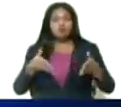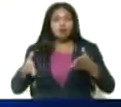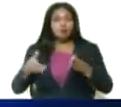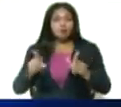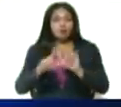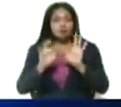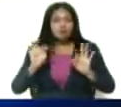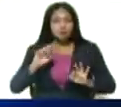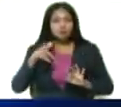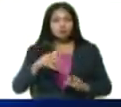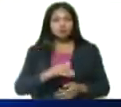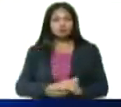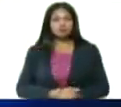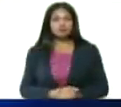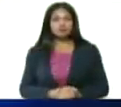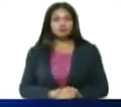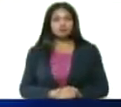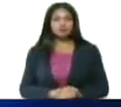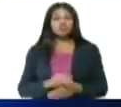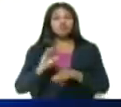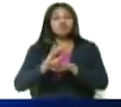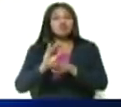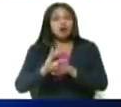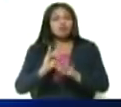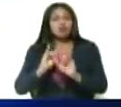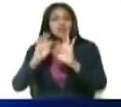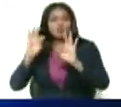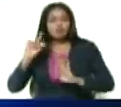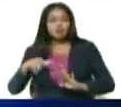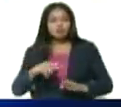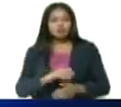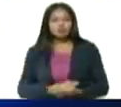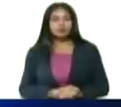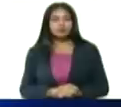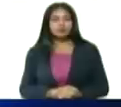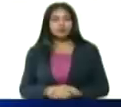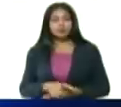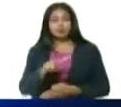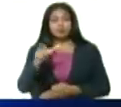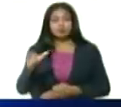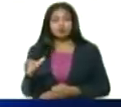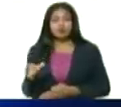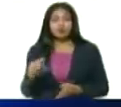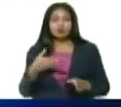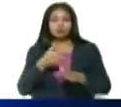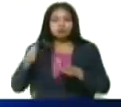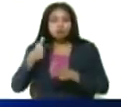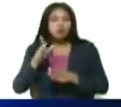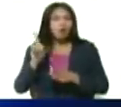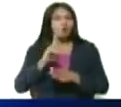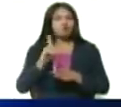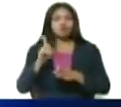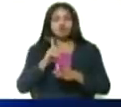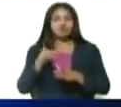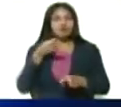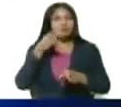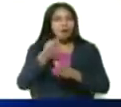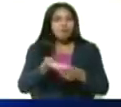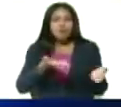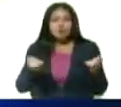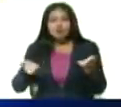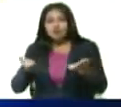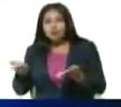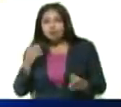informales, previendo precisamente que la gente no evada el cerco epidemiológico y